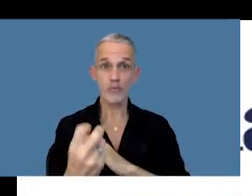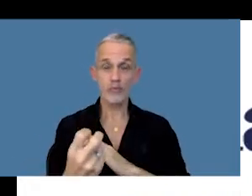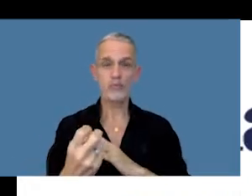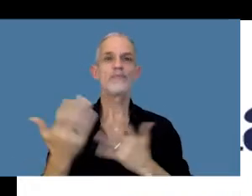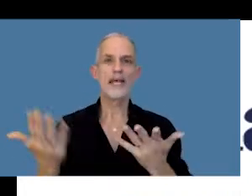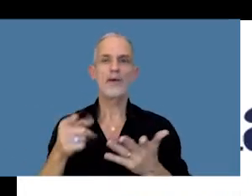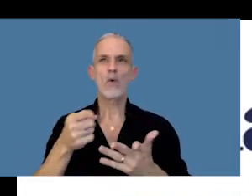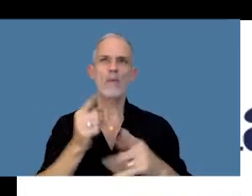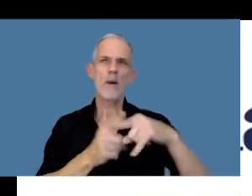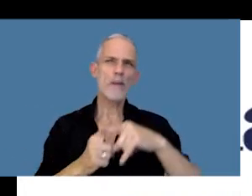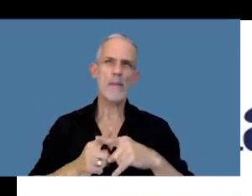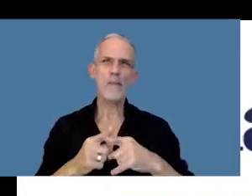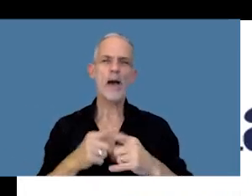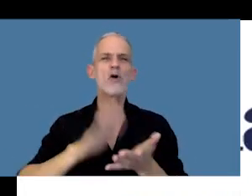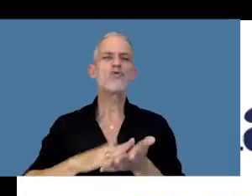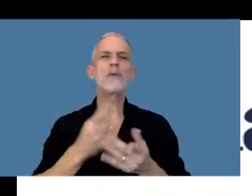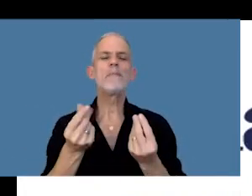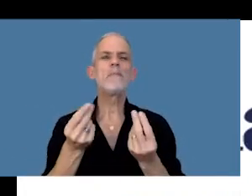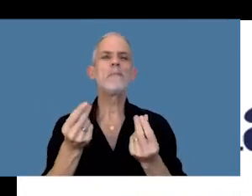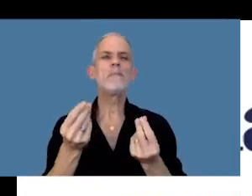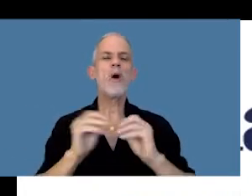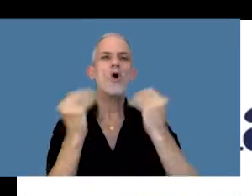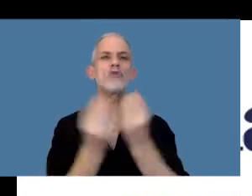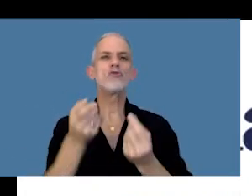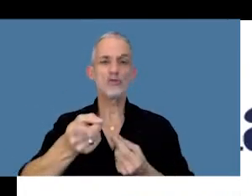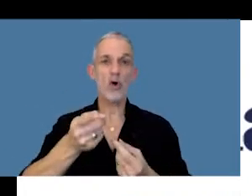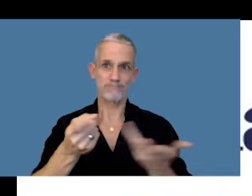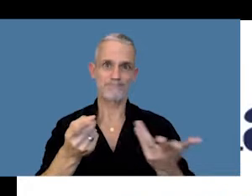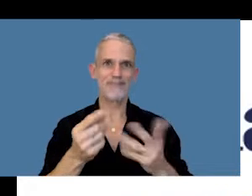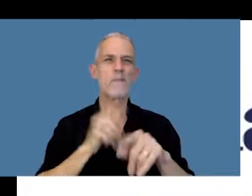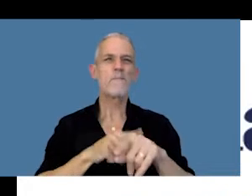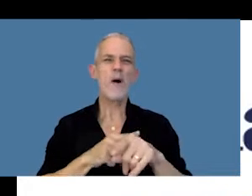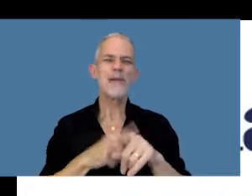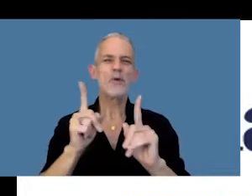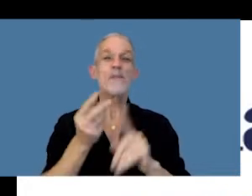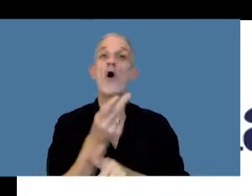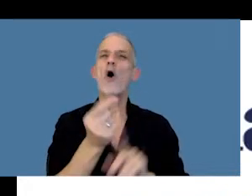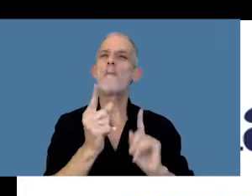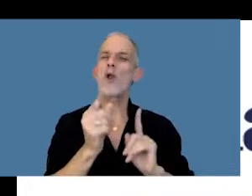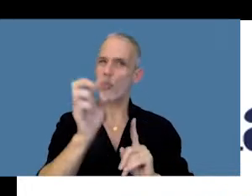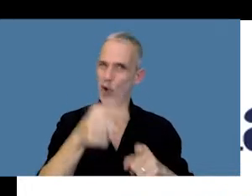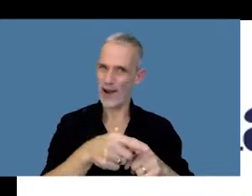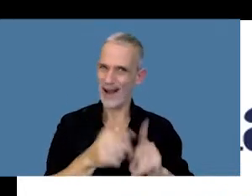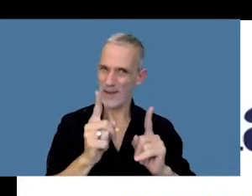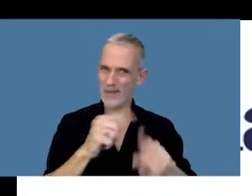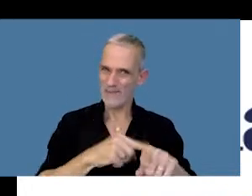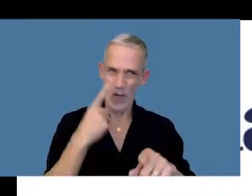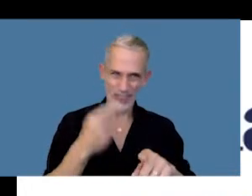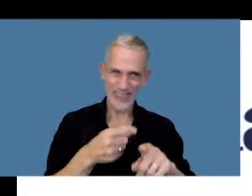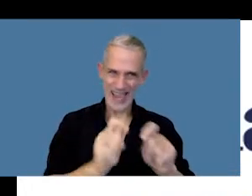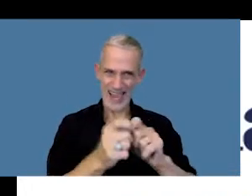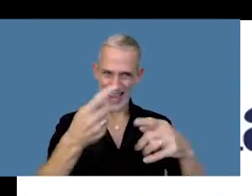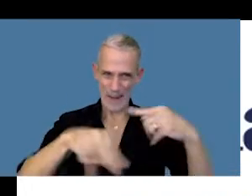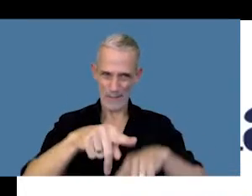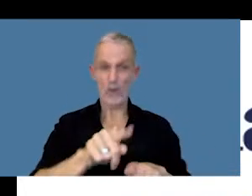se calcula sobre el importe utilizado en el momento de la adquisición de la moneda. También se va a